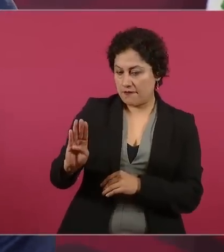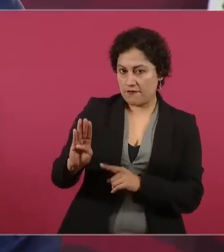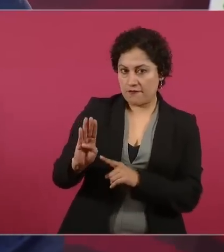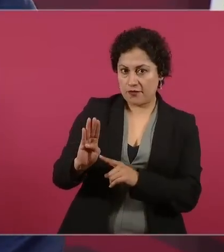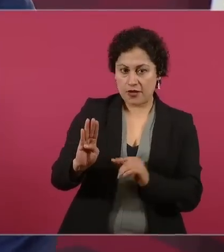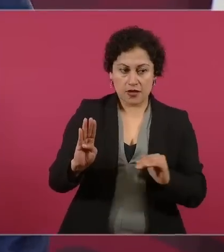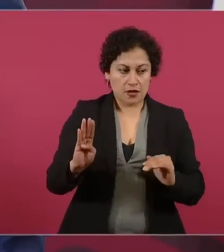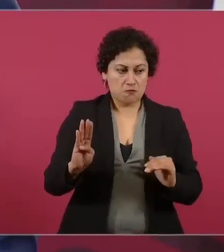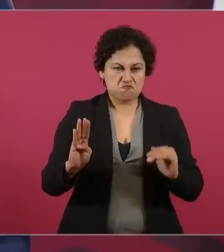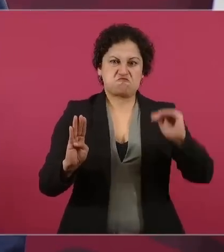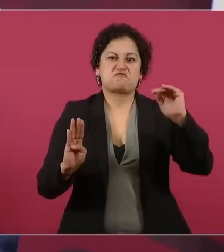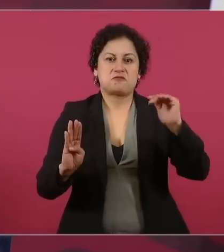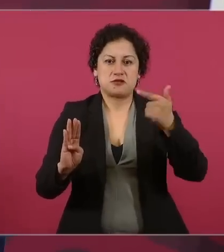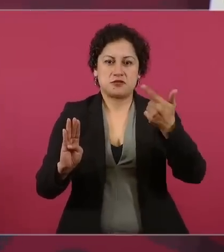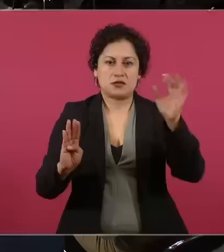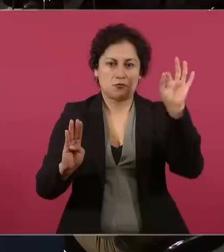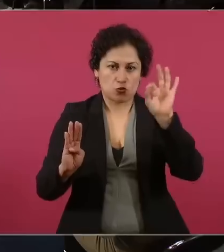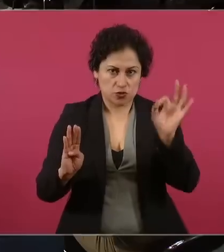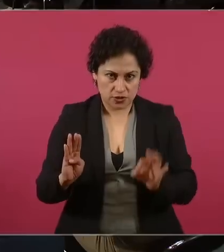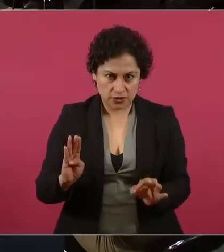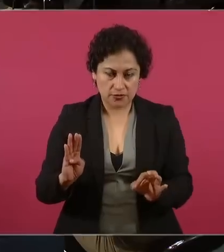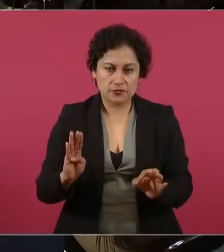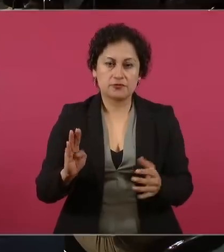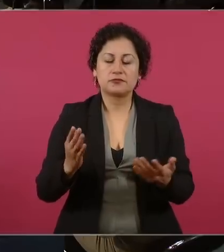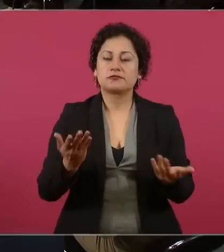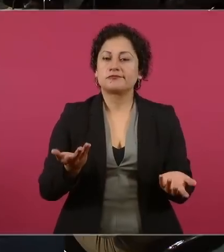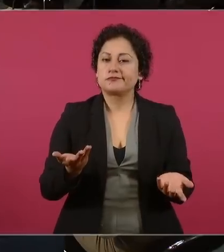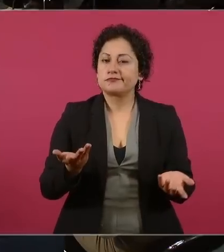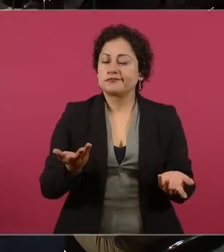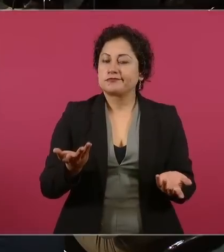PIB. Nosotros,